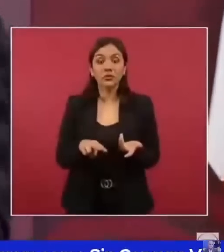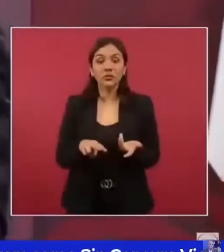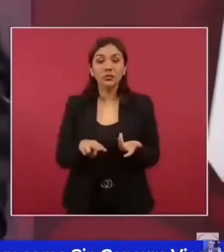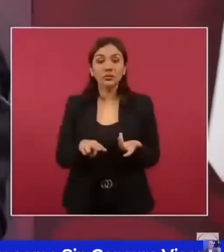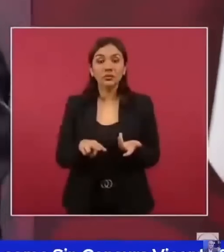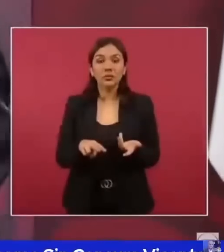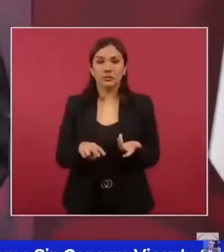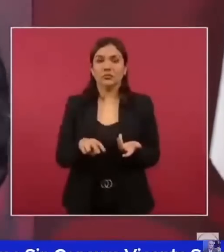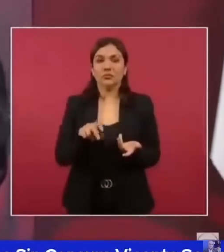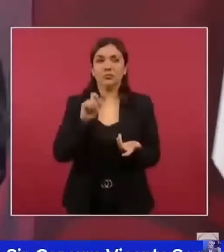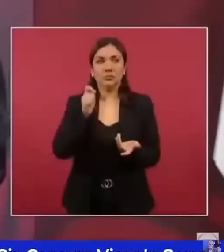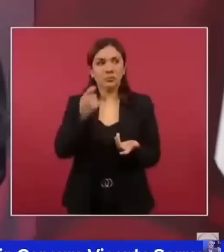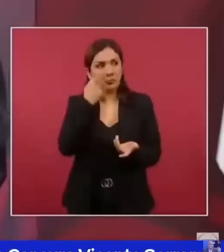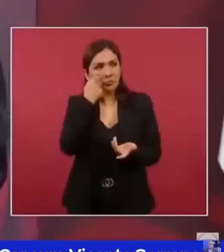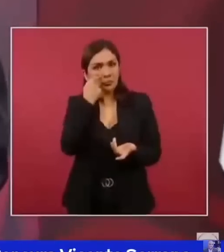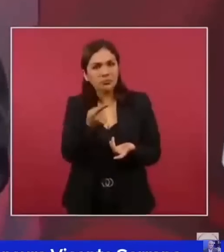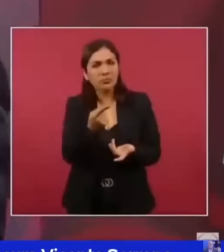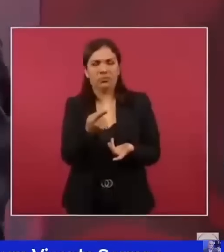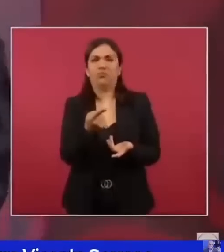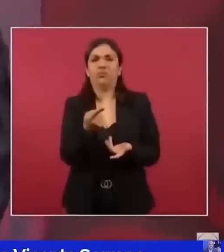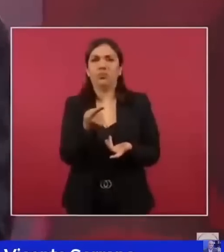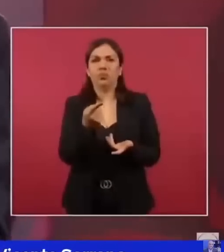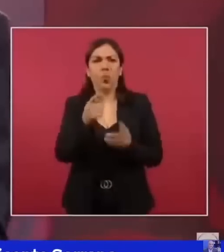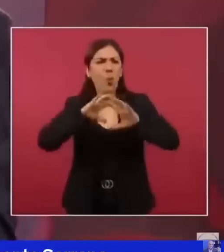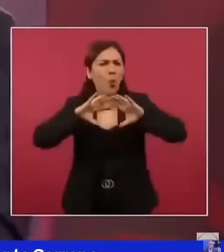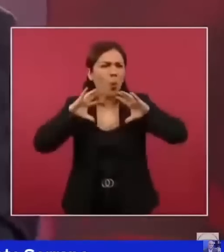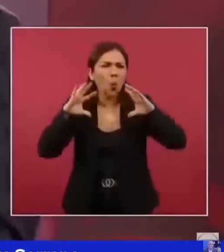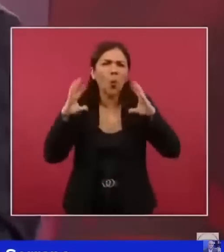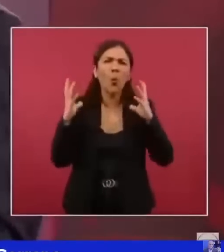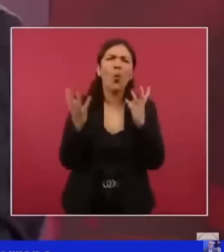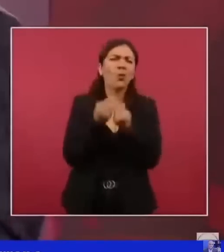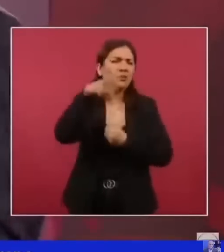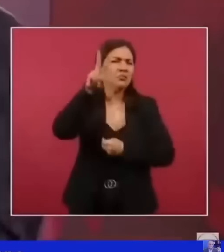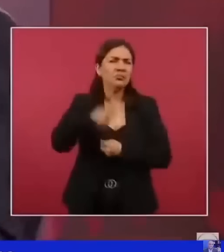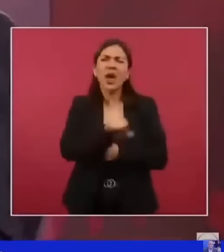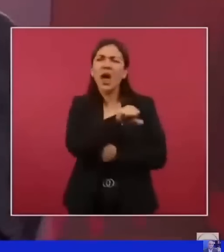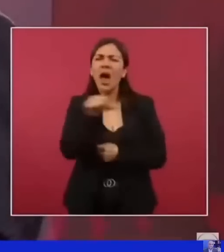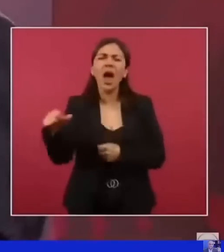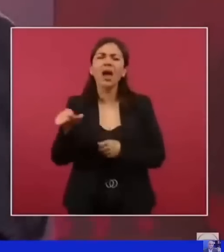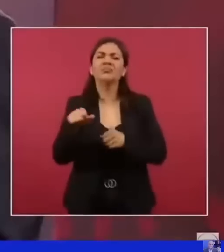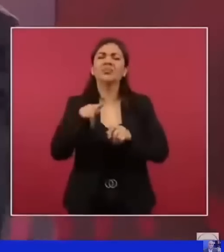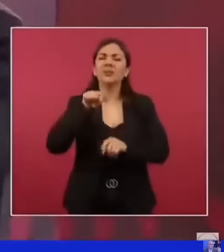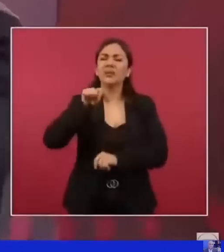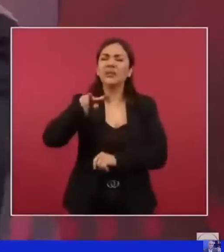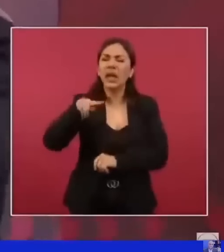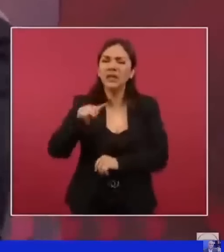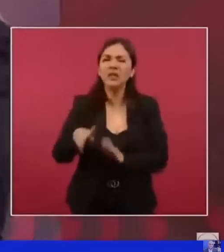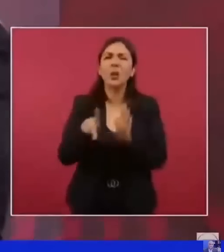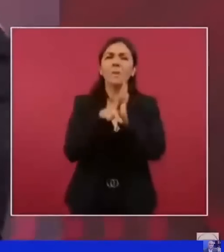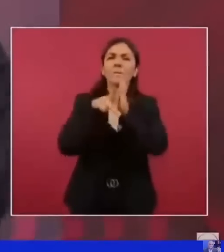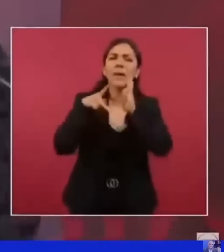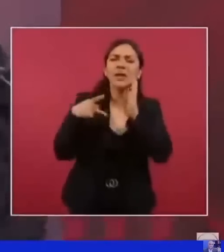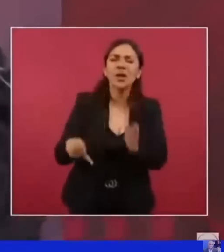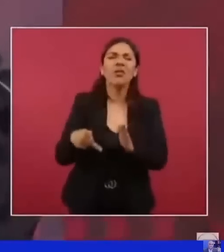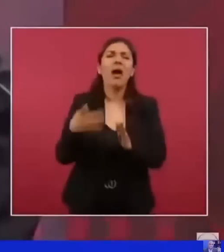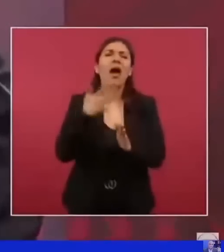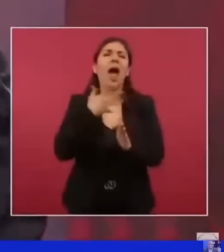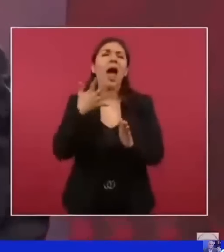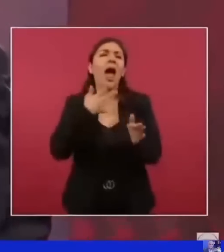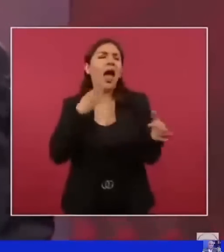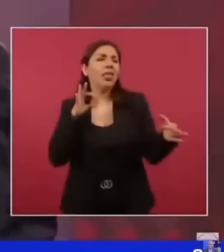es todo. Los medios, lamentablemente, han estado involucrados